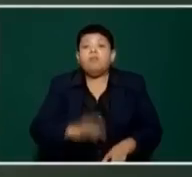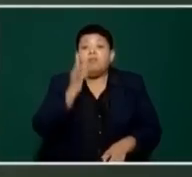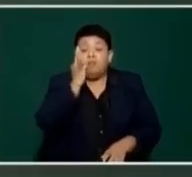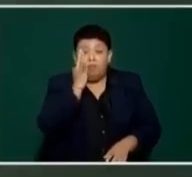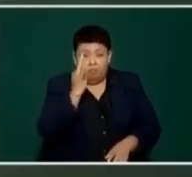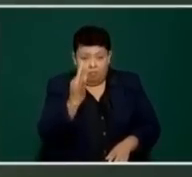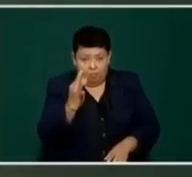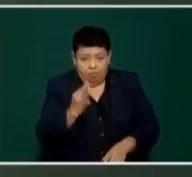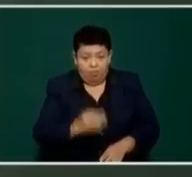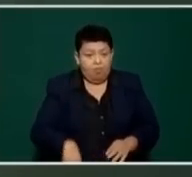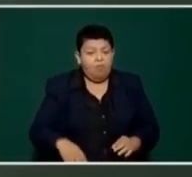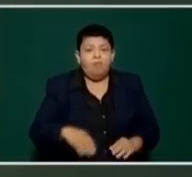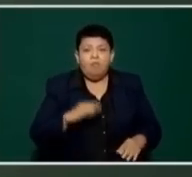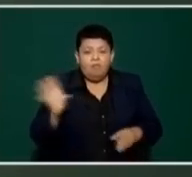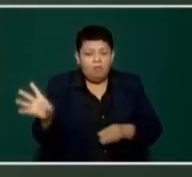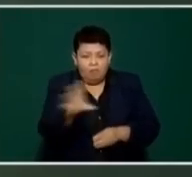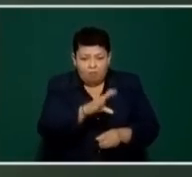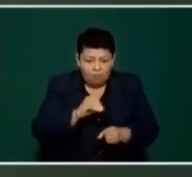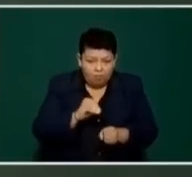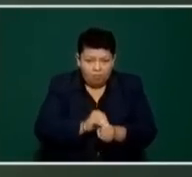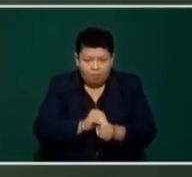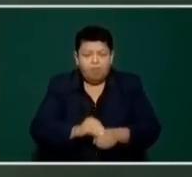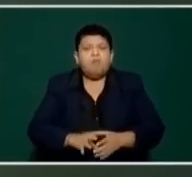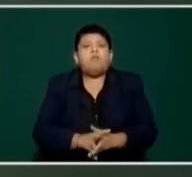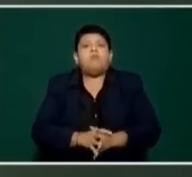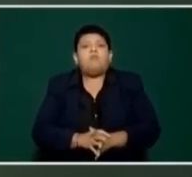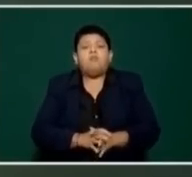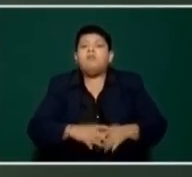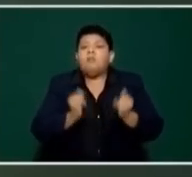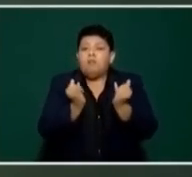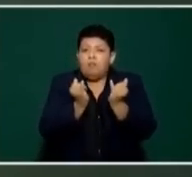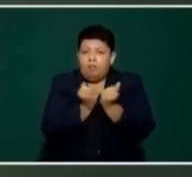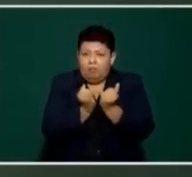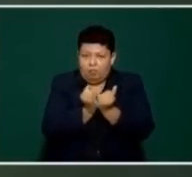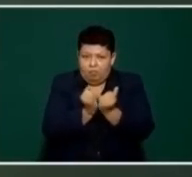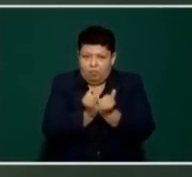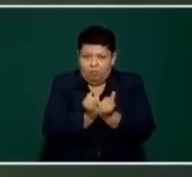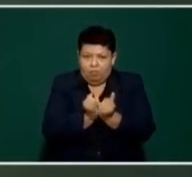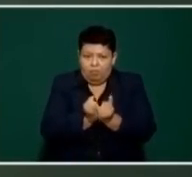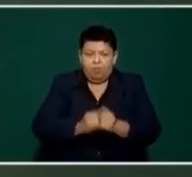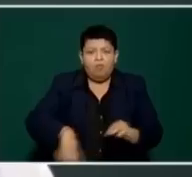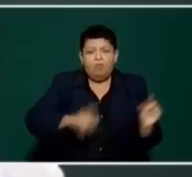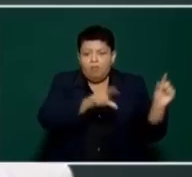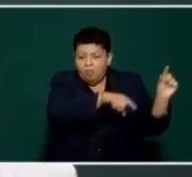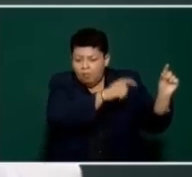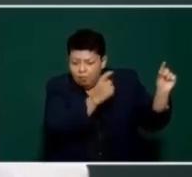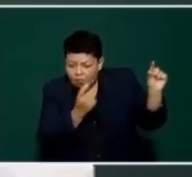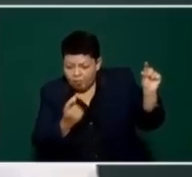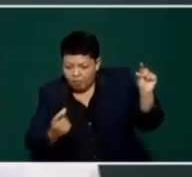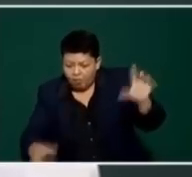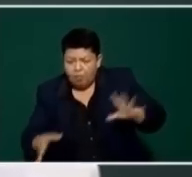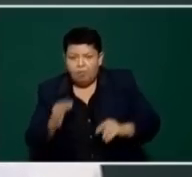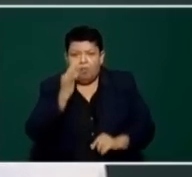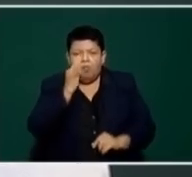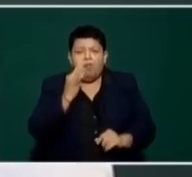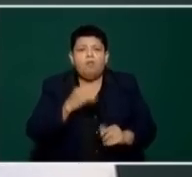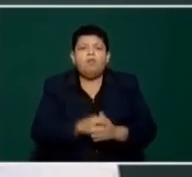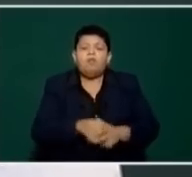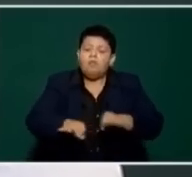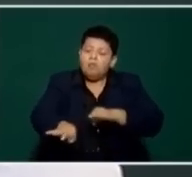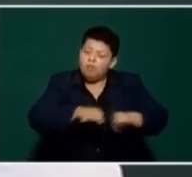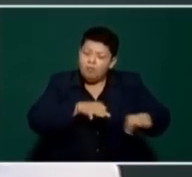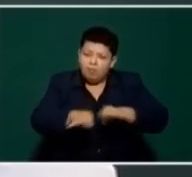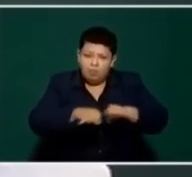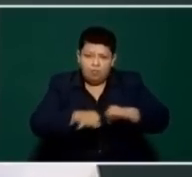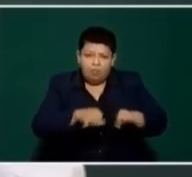Policía Federal y también con la Fiscalía General de la República, donde hemos venido trabajando